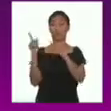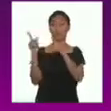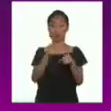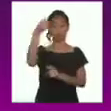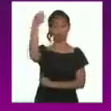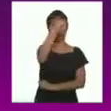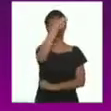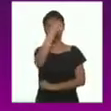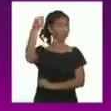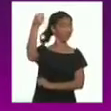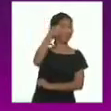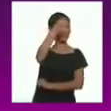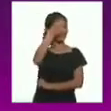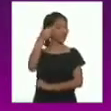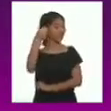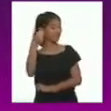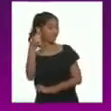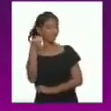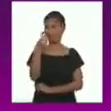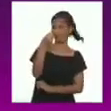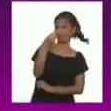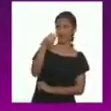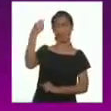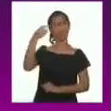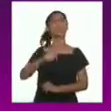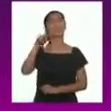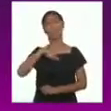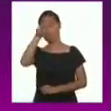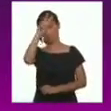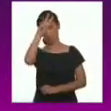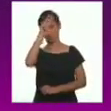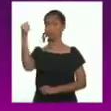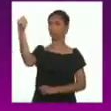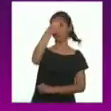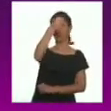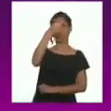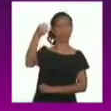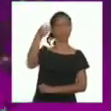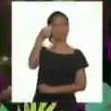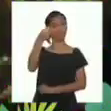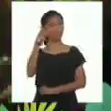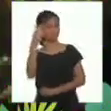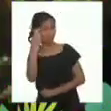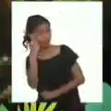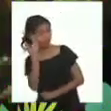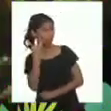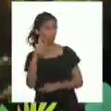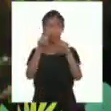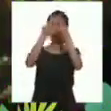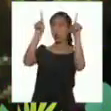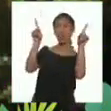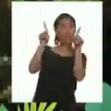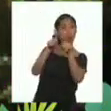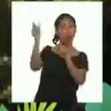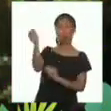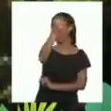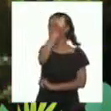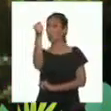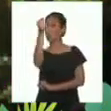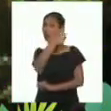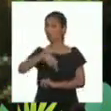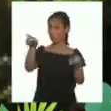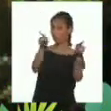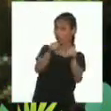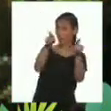fila lleva algo en las manos. ¡Es una bandera peruana! Creo que el cuadro representa que